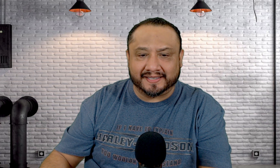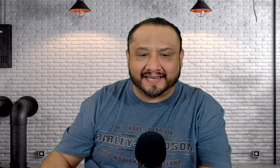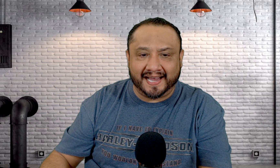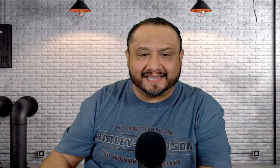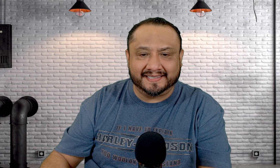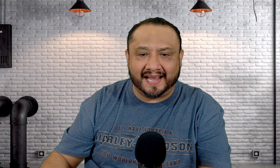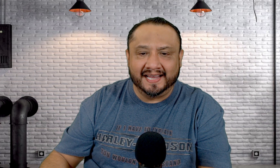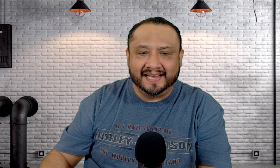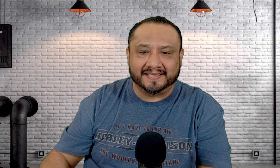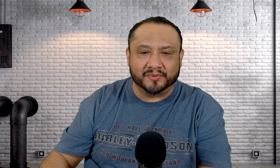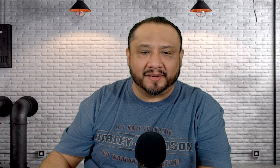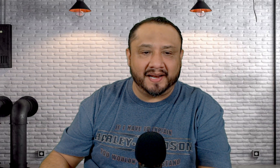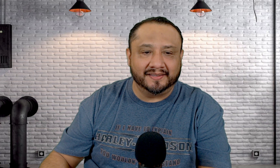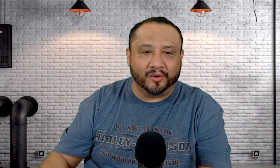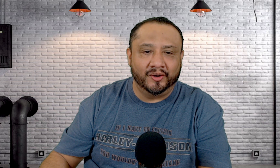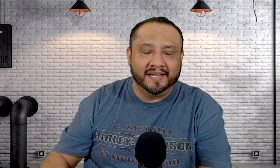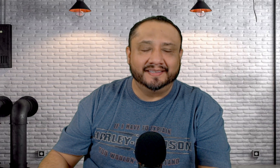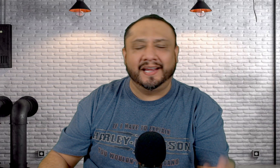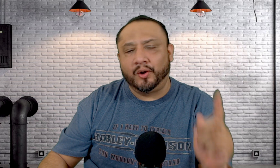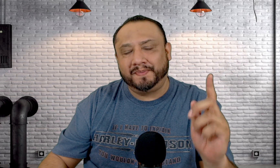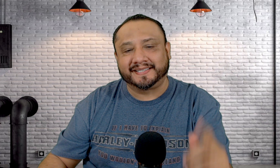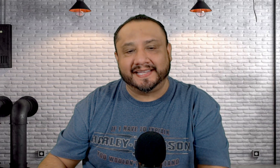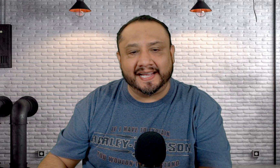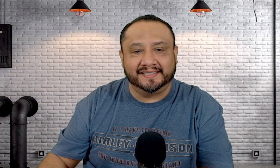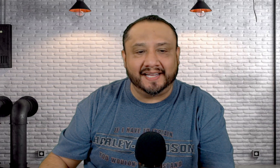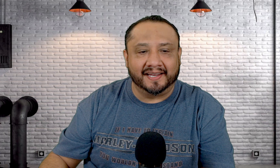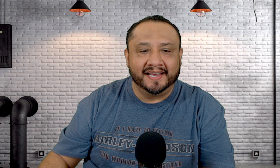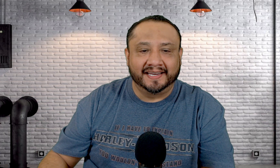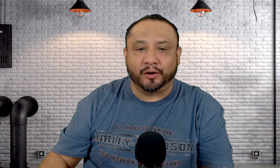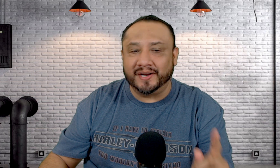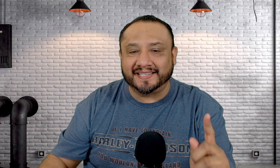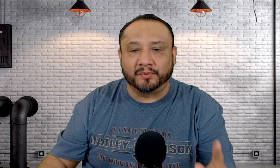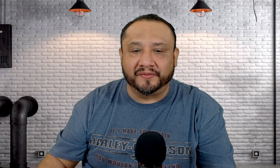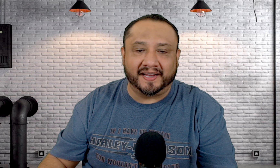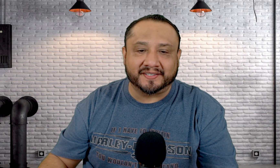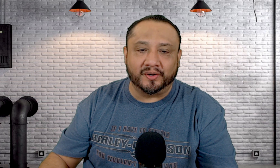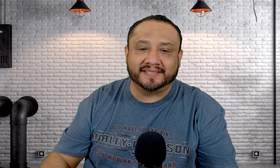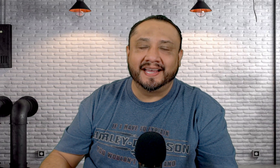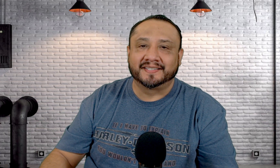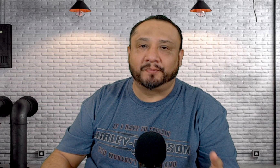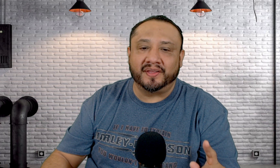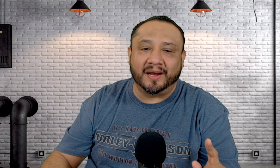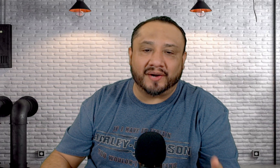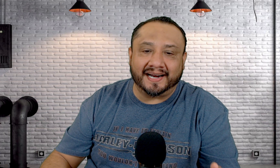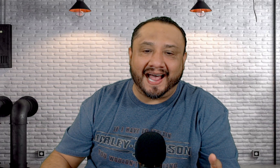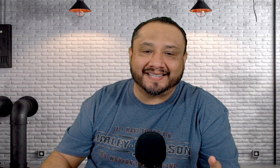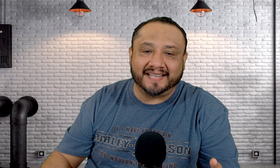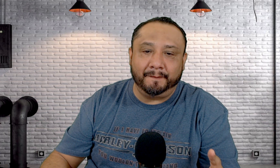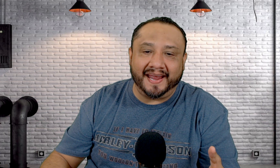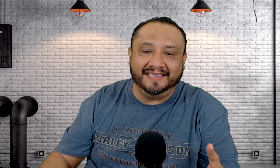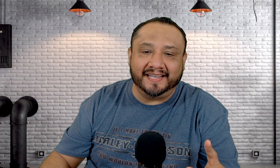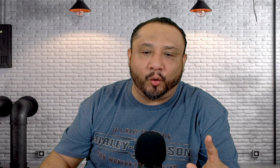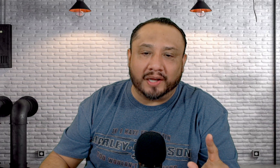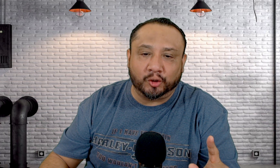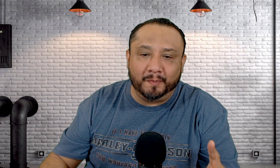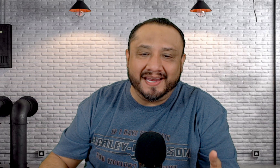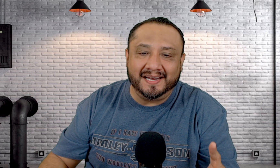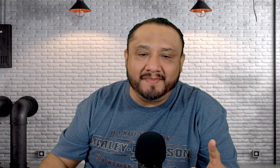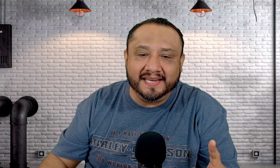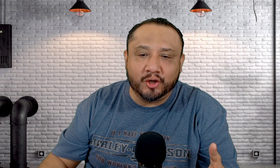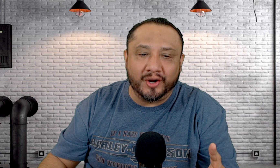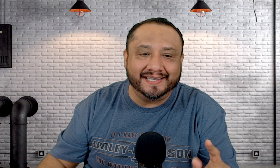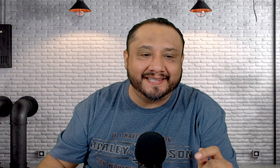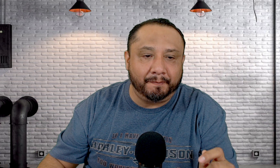dinero que se gasta. Estamos hablando, dijo el presidente, que con estas modificaciones se pueden ahorrar hasta 24